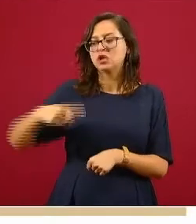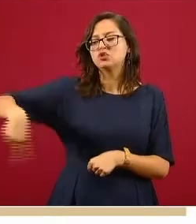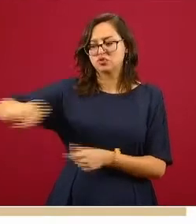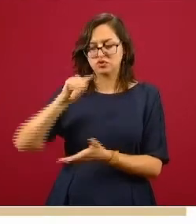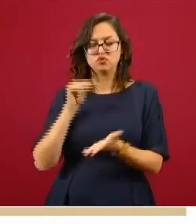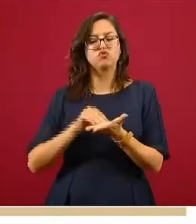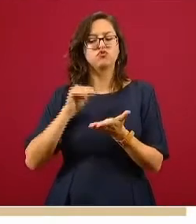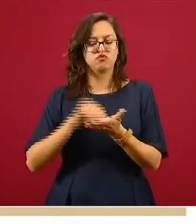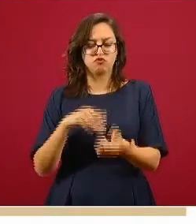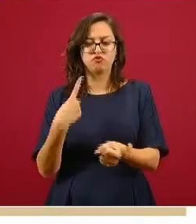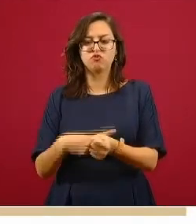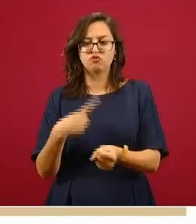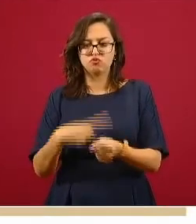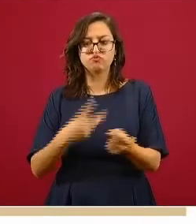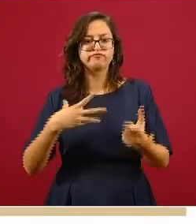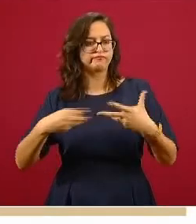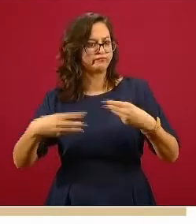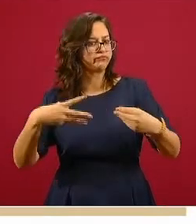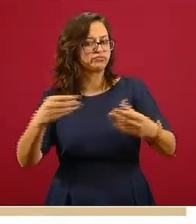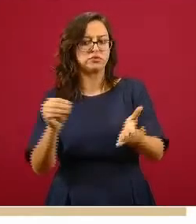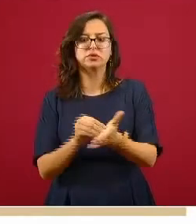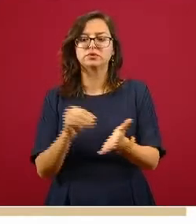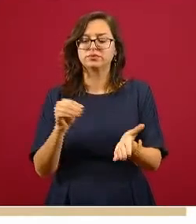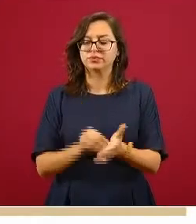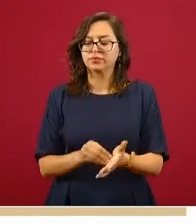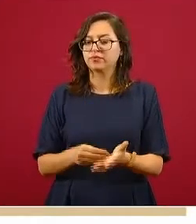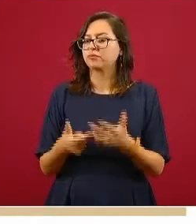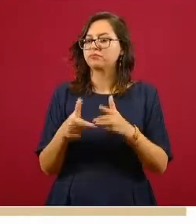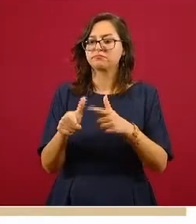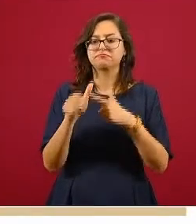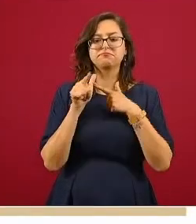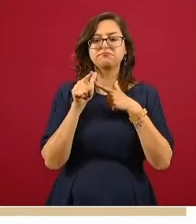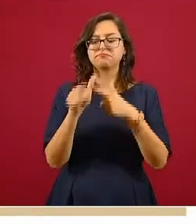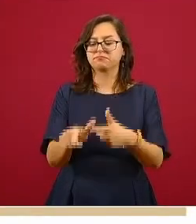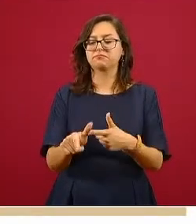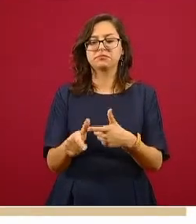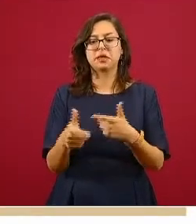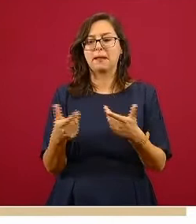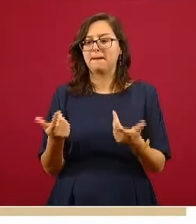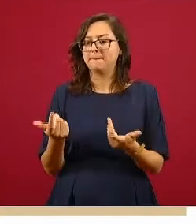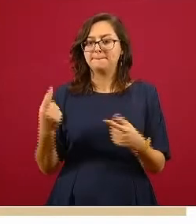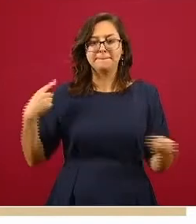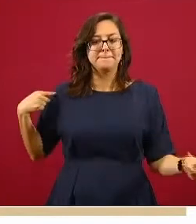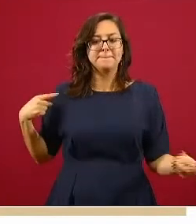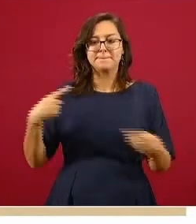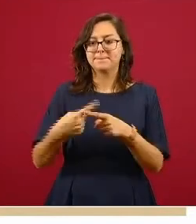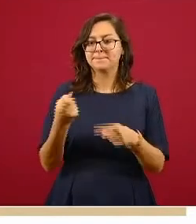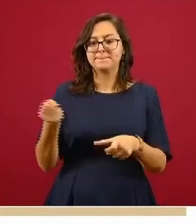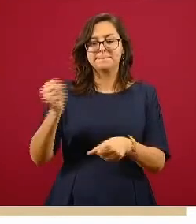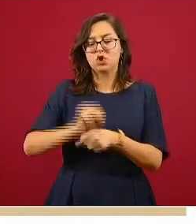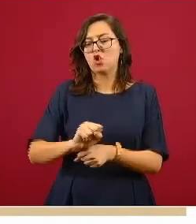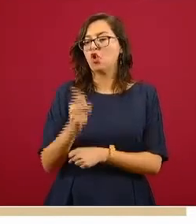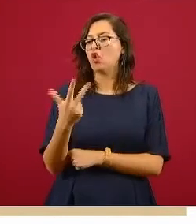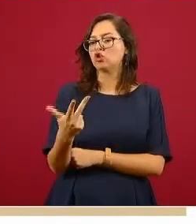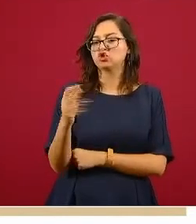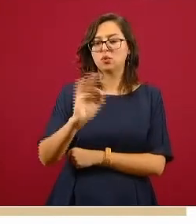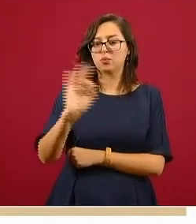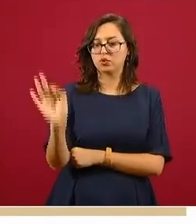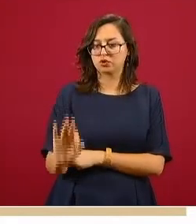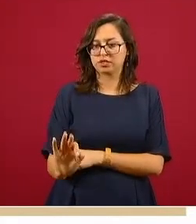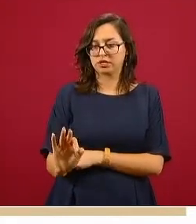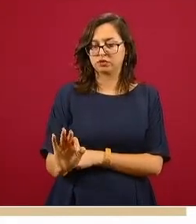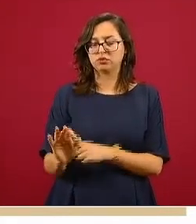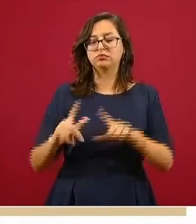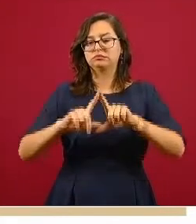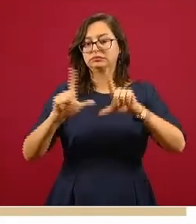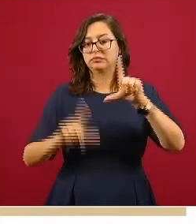activos estimados, y esta proporción pues se mantiene, prácticamente se ha mantenido toda la semana en un 8%, después